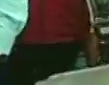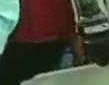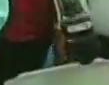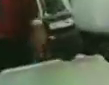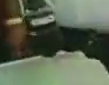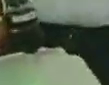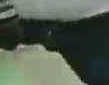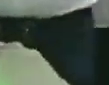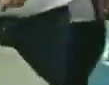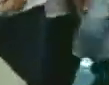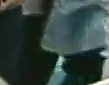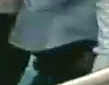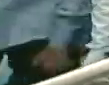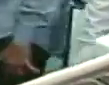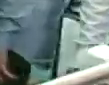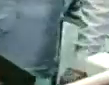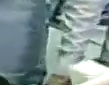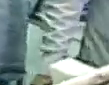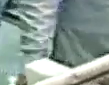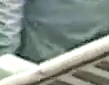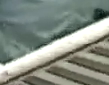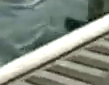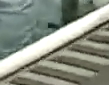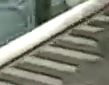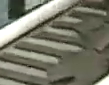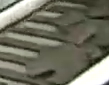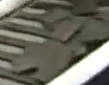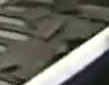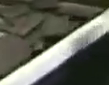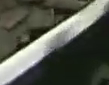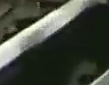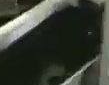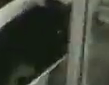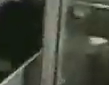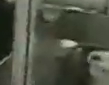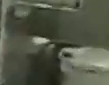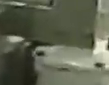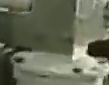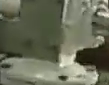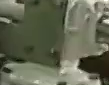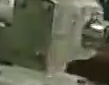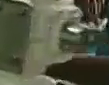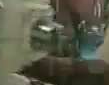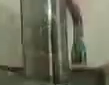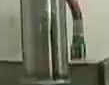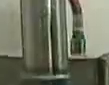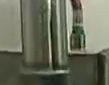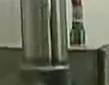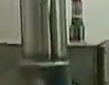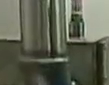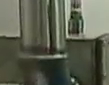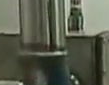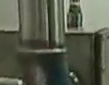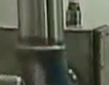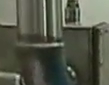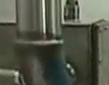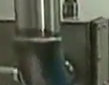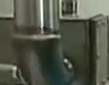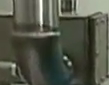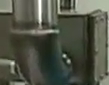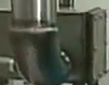en el área de procesamiento del cacao en compañía de algunos de los socios y también